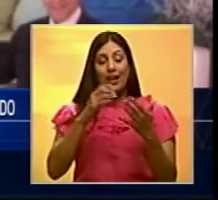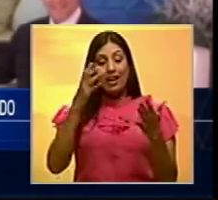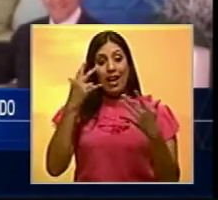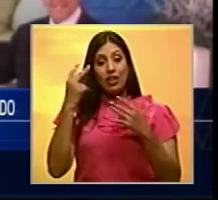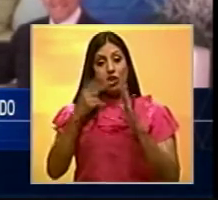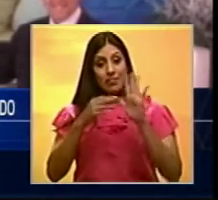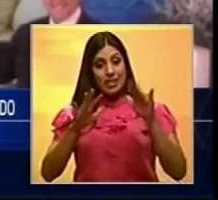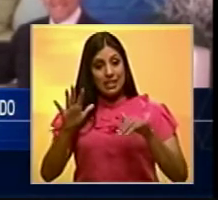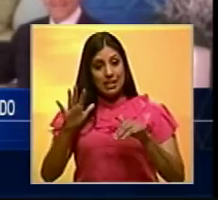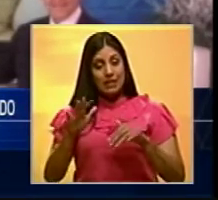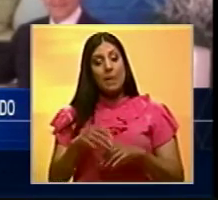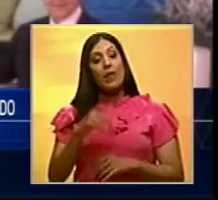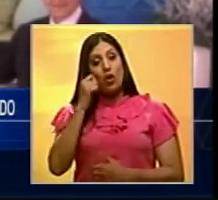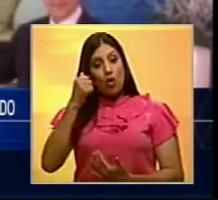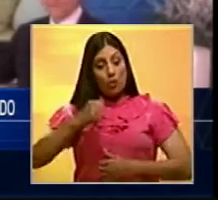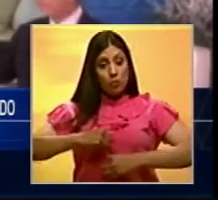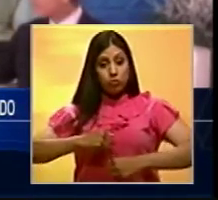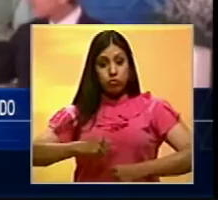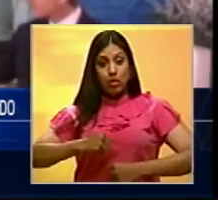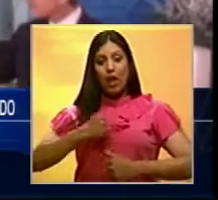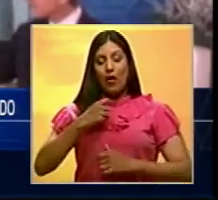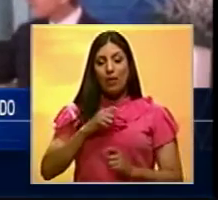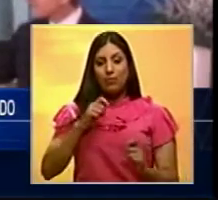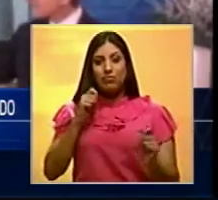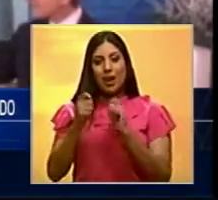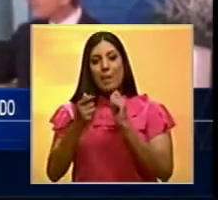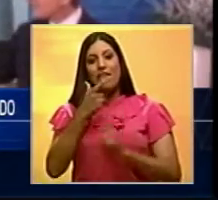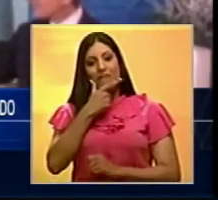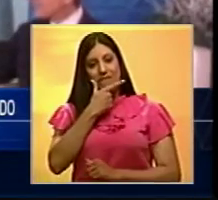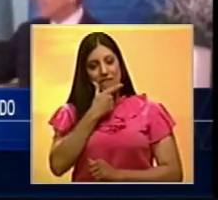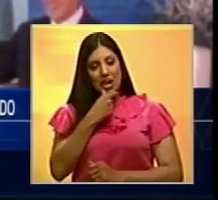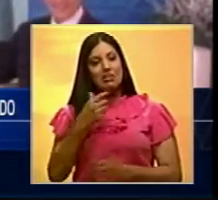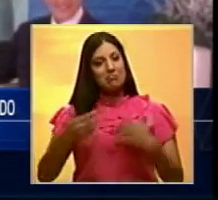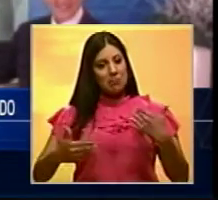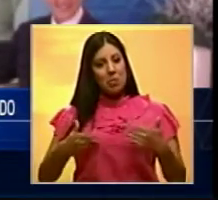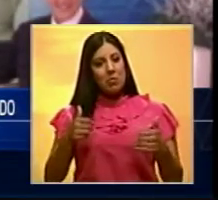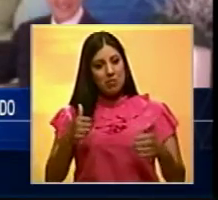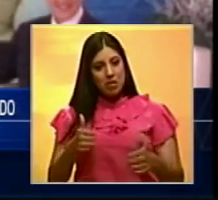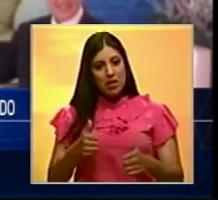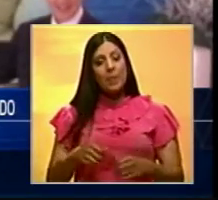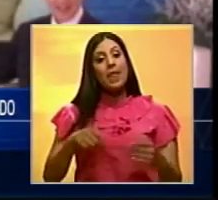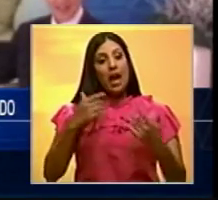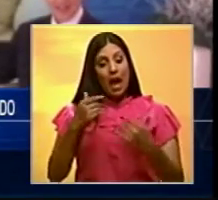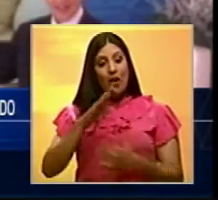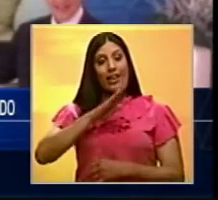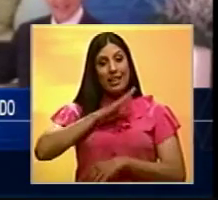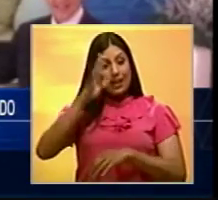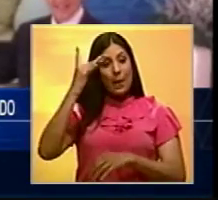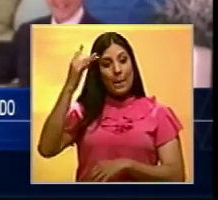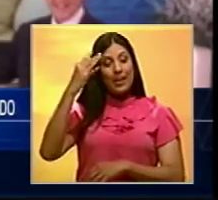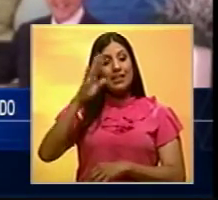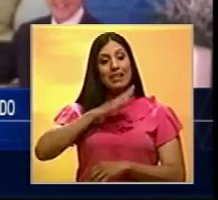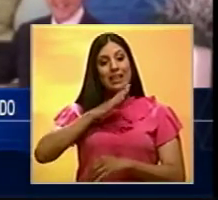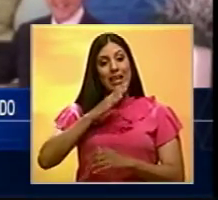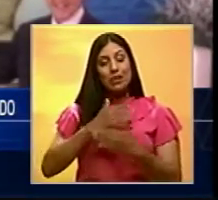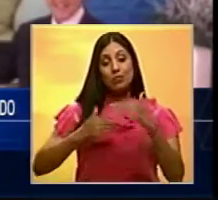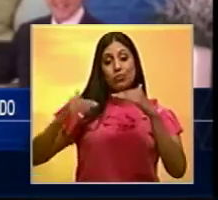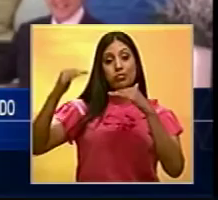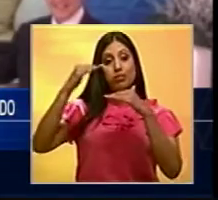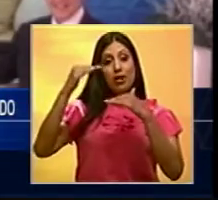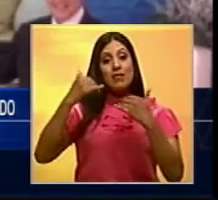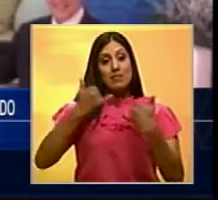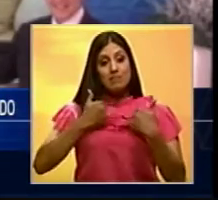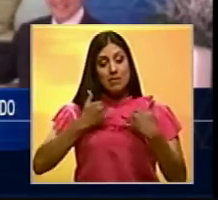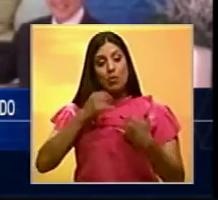en el 2015. Johnson dijo que la transición va a ser fácil y muy emocionante, que podría pensar que ha alcanzado la cima. El